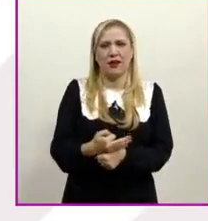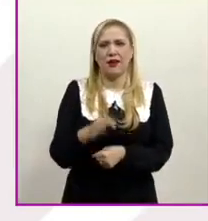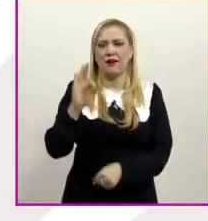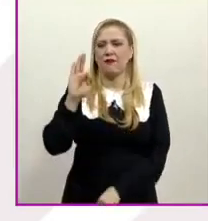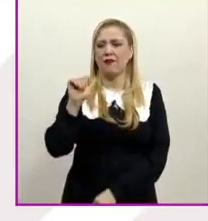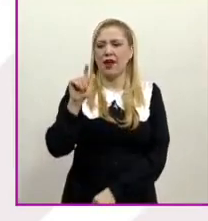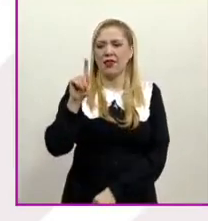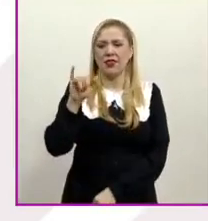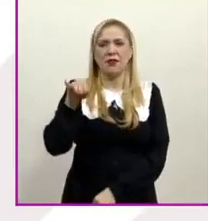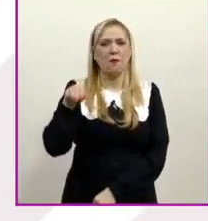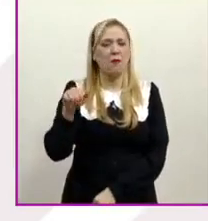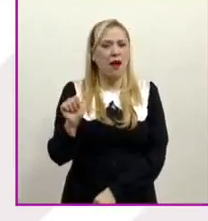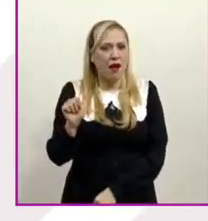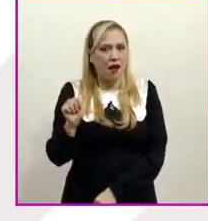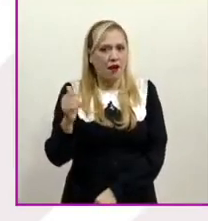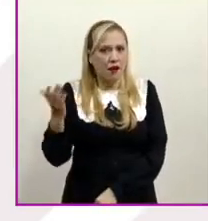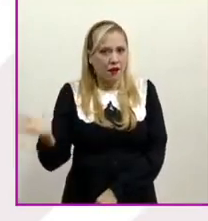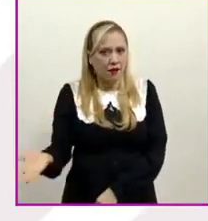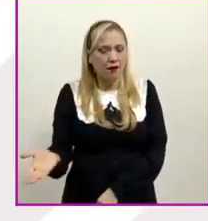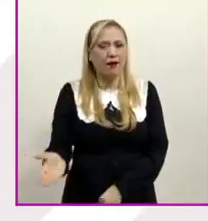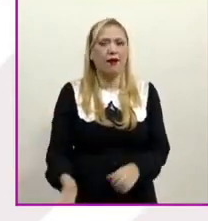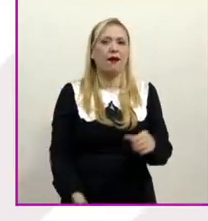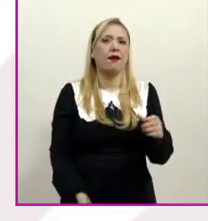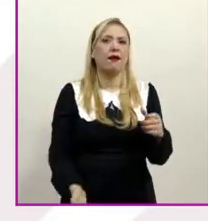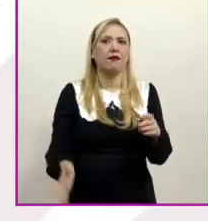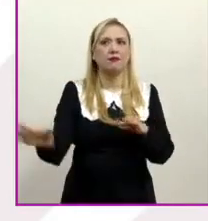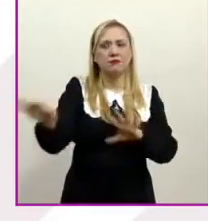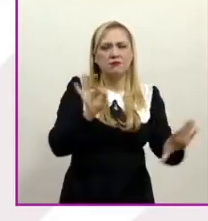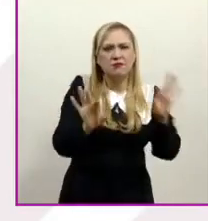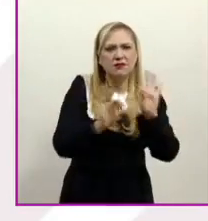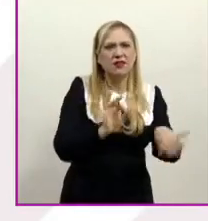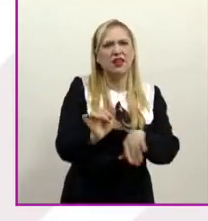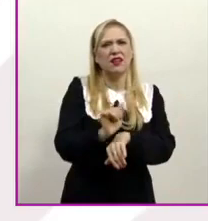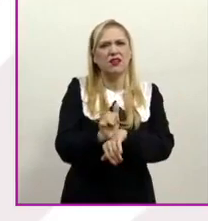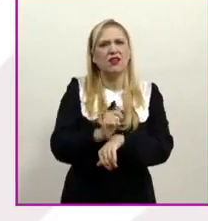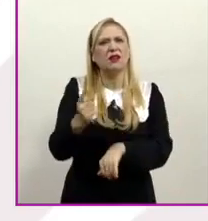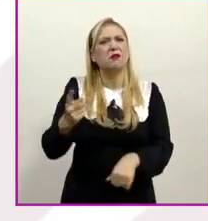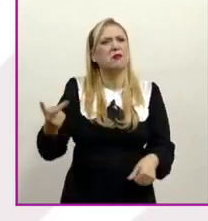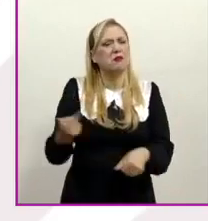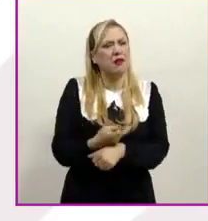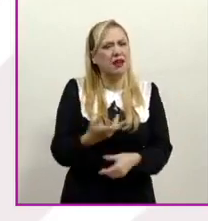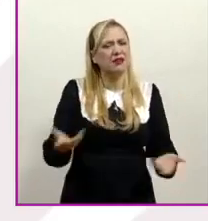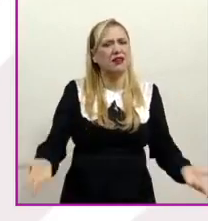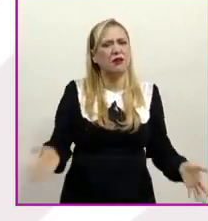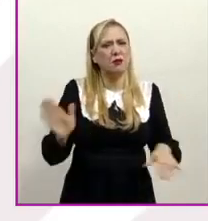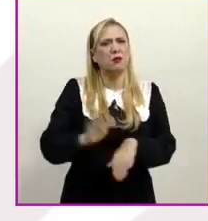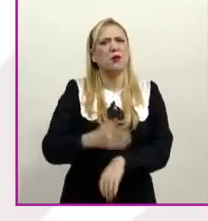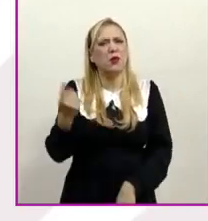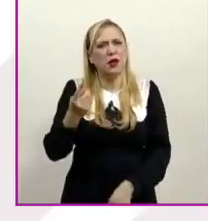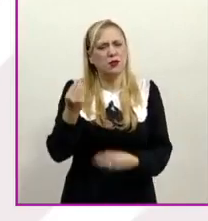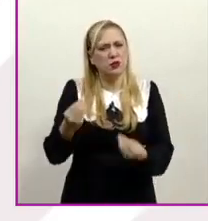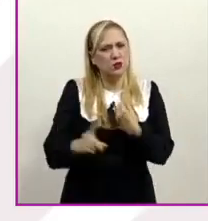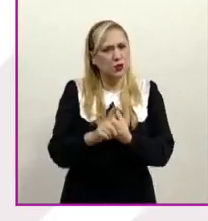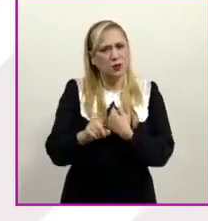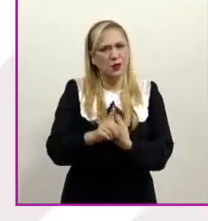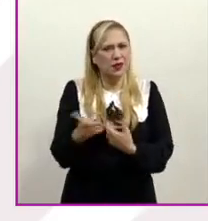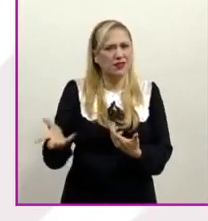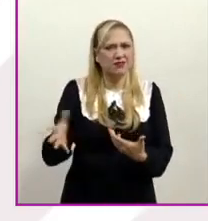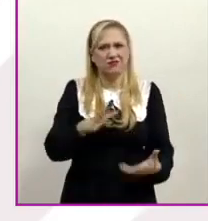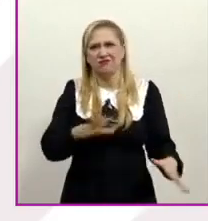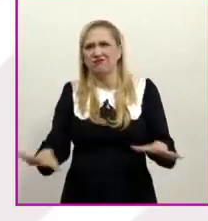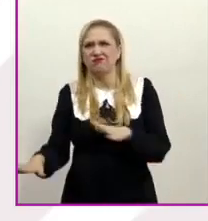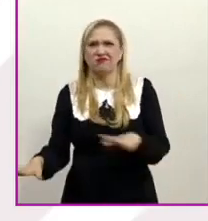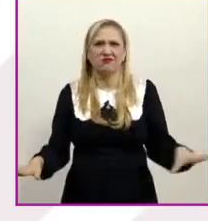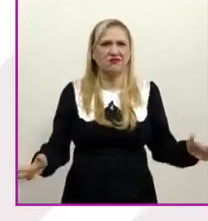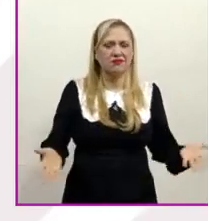Fátima Molina, los casos de castings, etcétera. ¿Qué pasa con esta representación y por qué hay tanta resistencia? Porque,